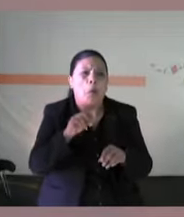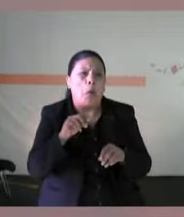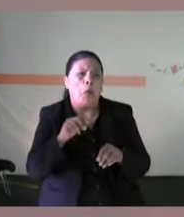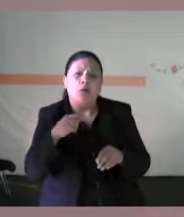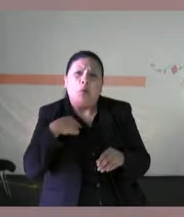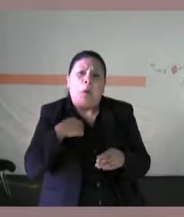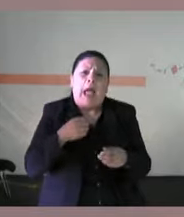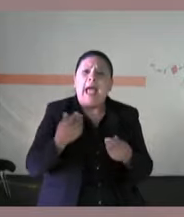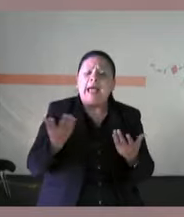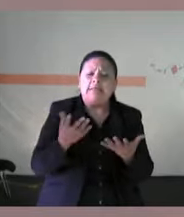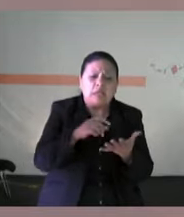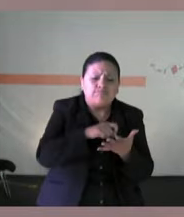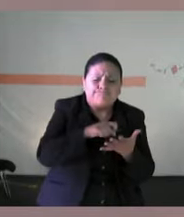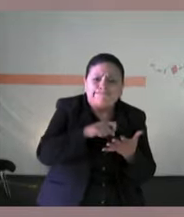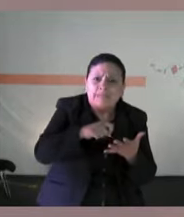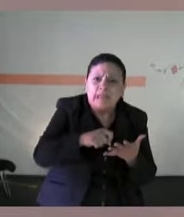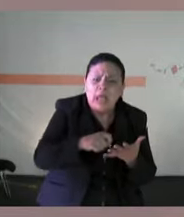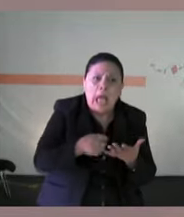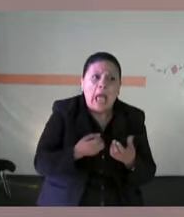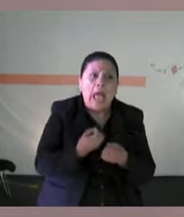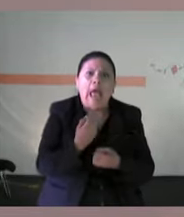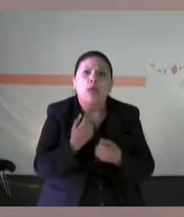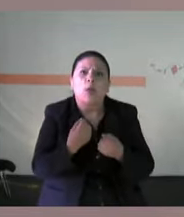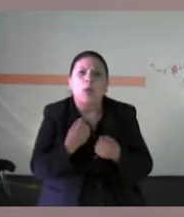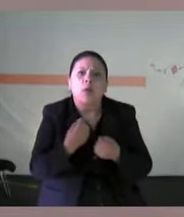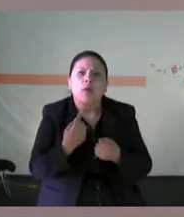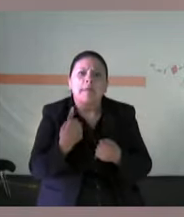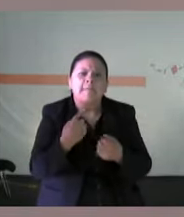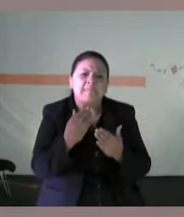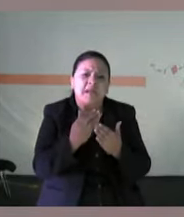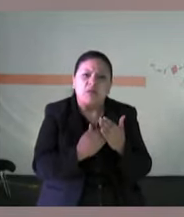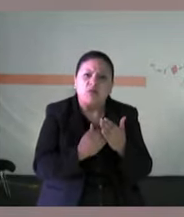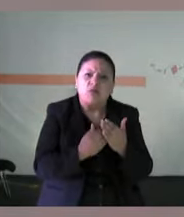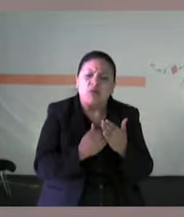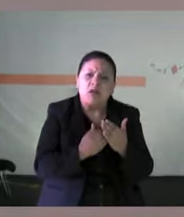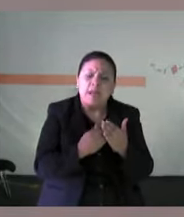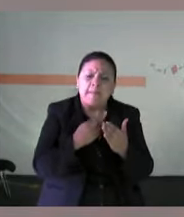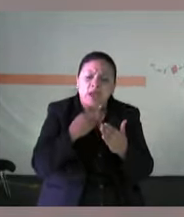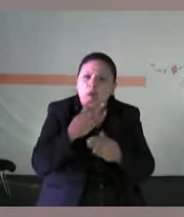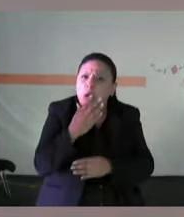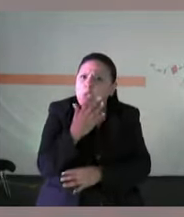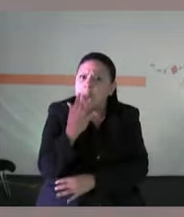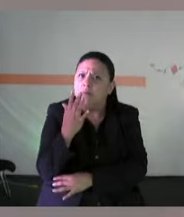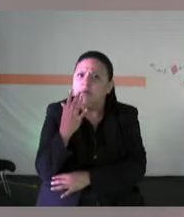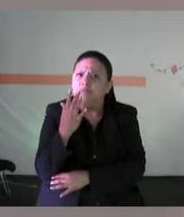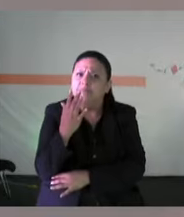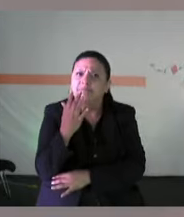árbol. Y qué complicado que es ser mejor que un árbol.